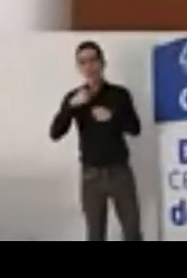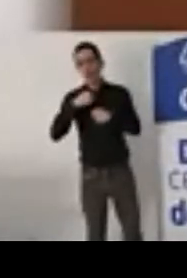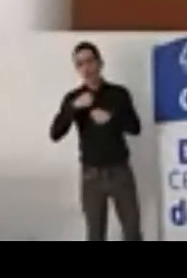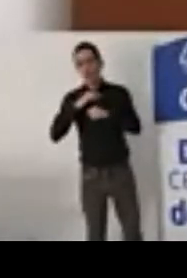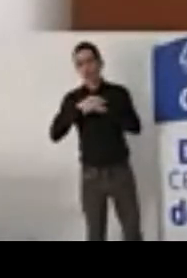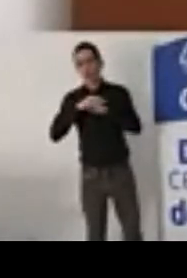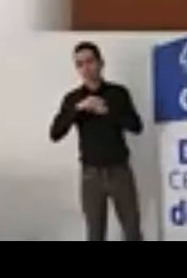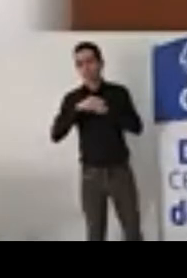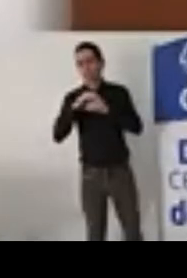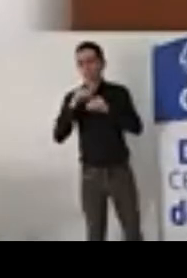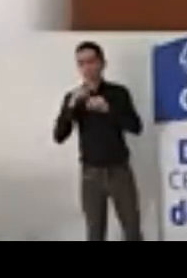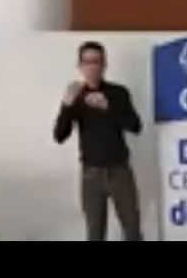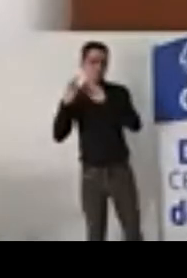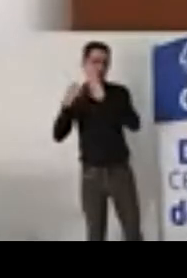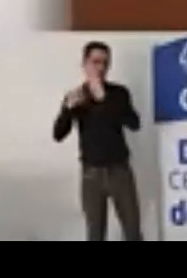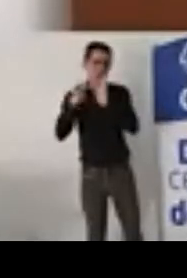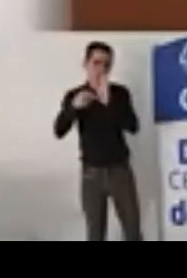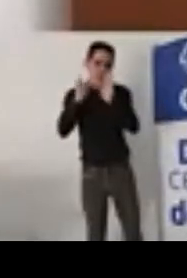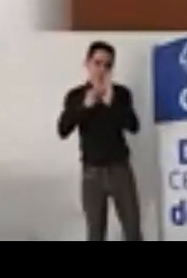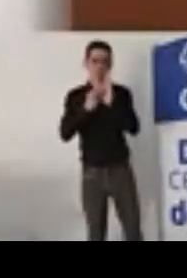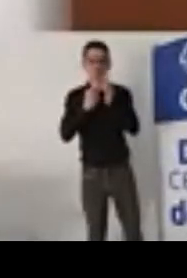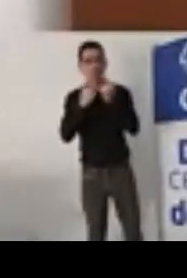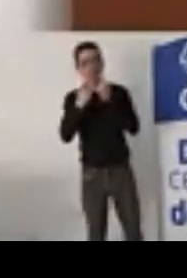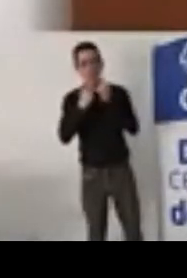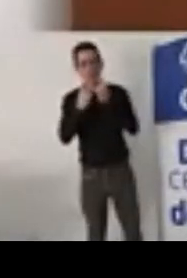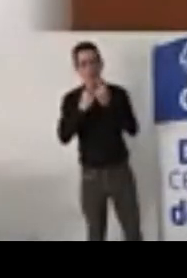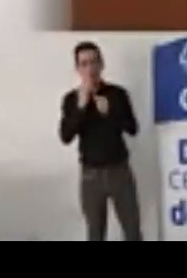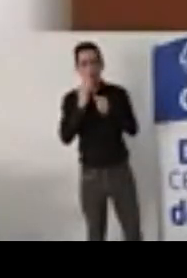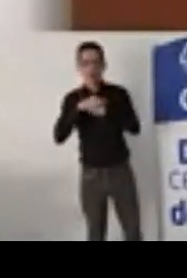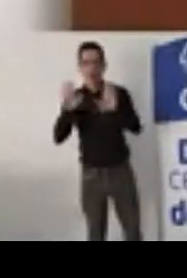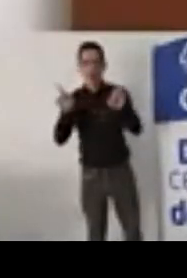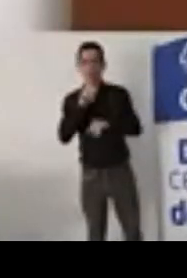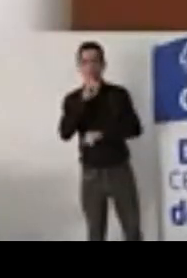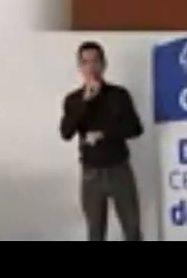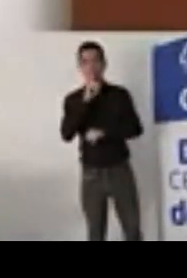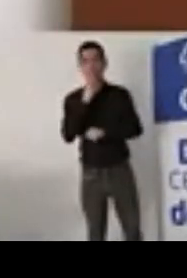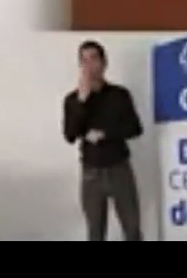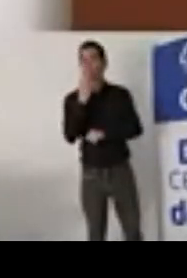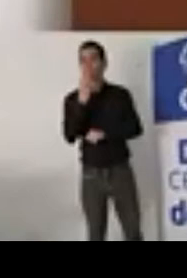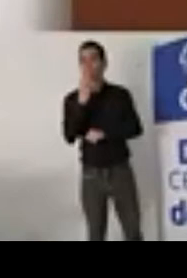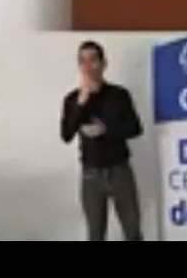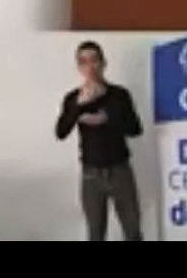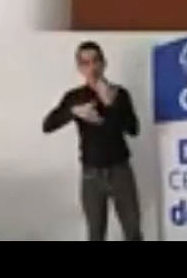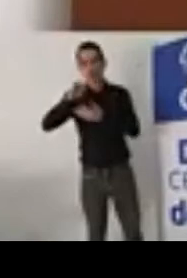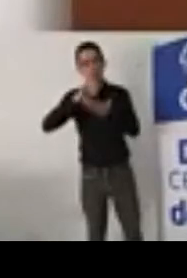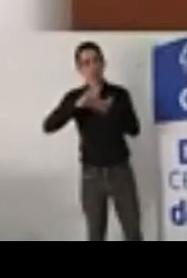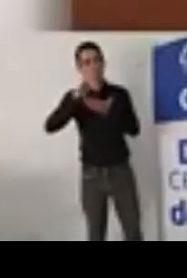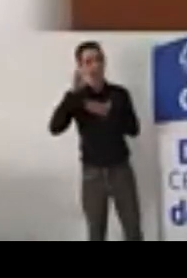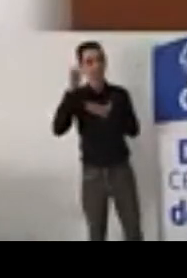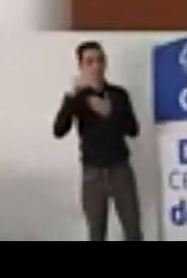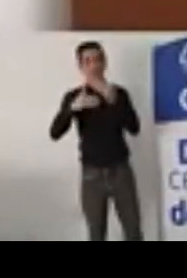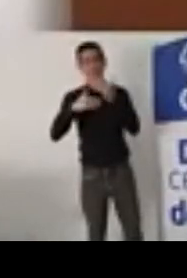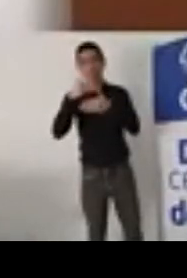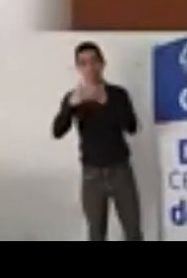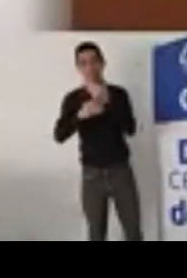agradezco nuevamente por toda su presencia y nos vemos más tarde. Así que muchas gracias tanto al DIF